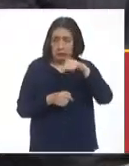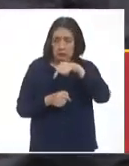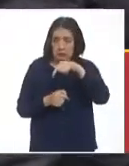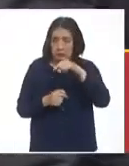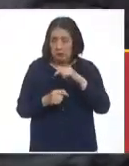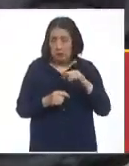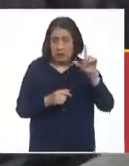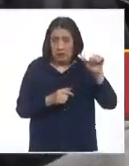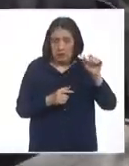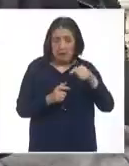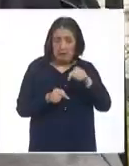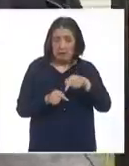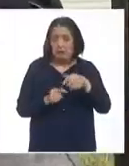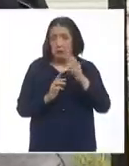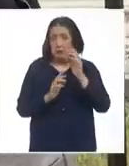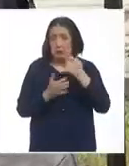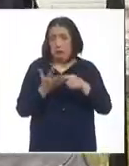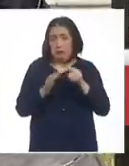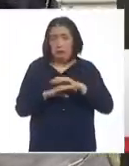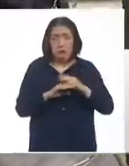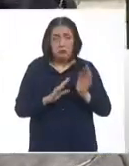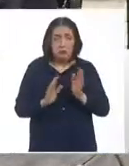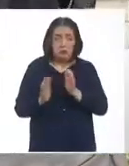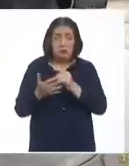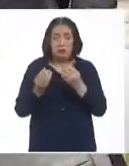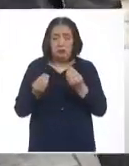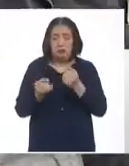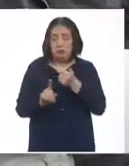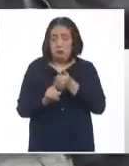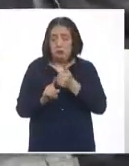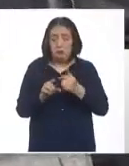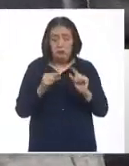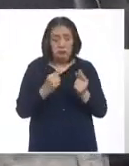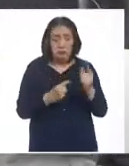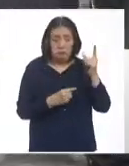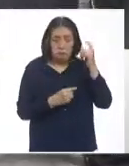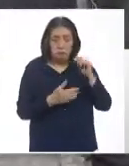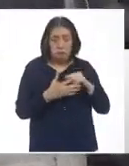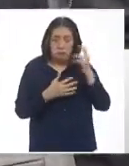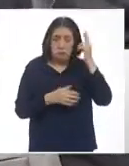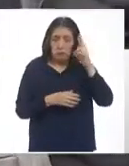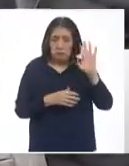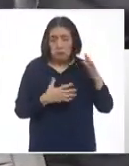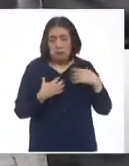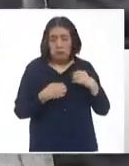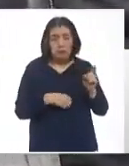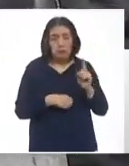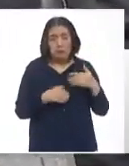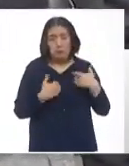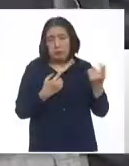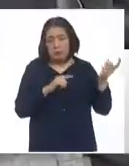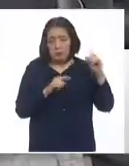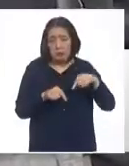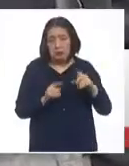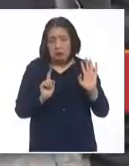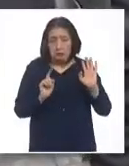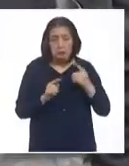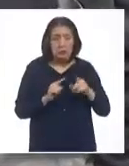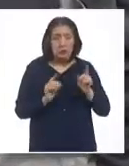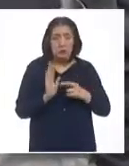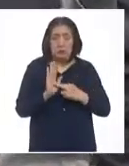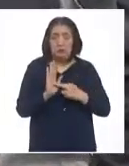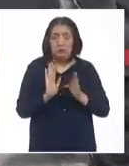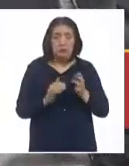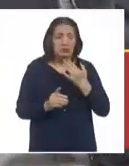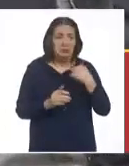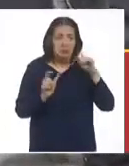es orgánico, la organización es a través del mismo partido, por motivos de salud no ha podido estar presente, pero lo ha